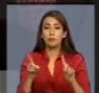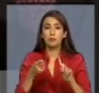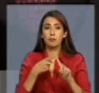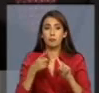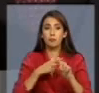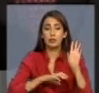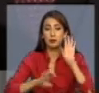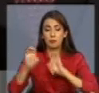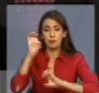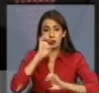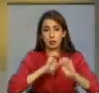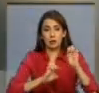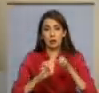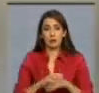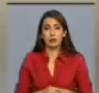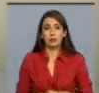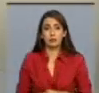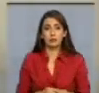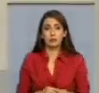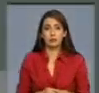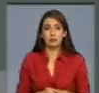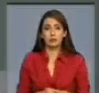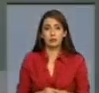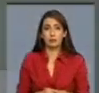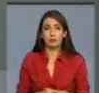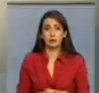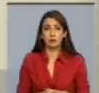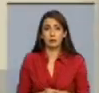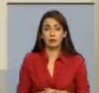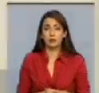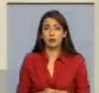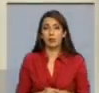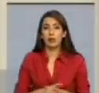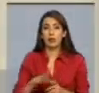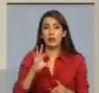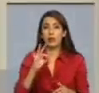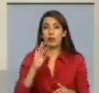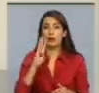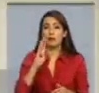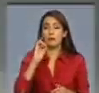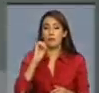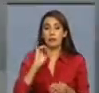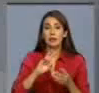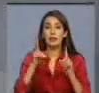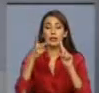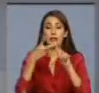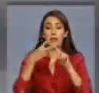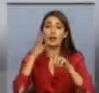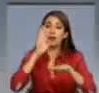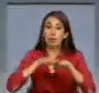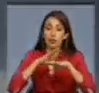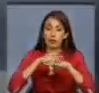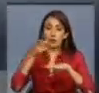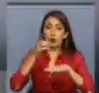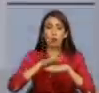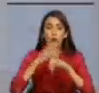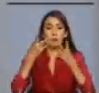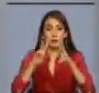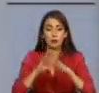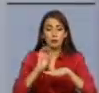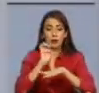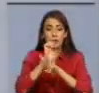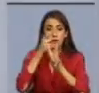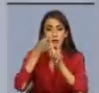pasar por todo este proceso. Mientras que el FBI busca a una segunda persona en relación al ataque. Fernanda